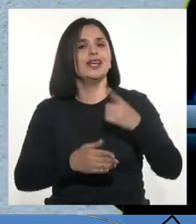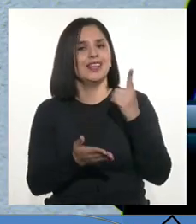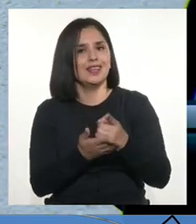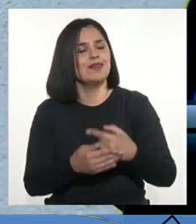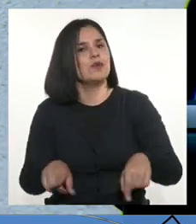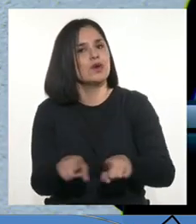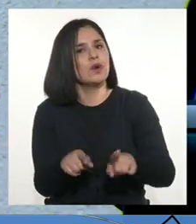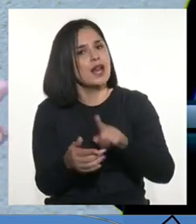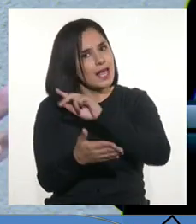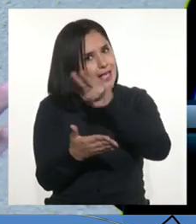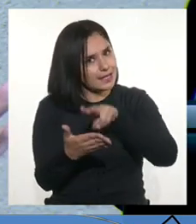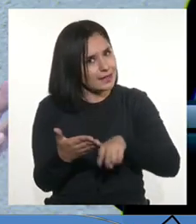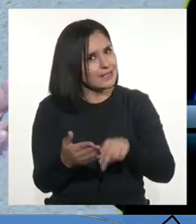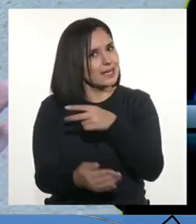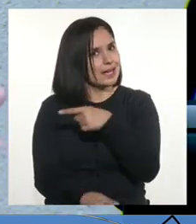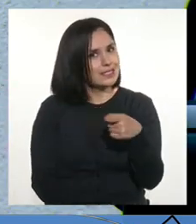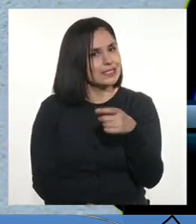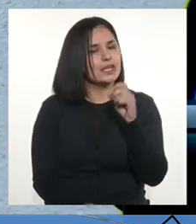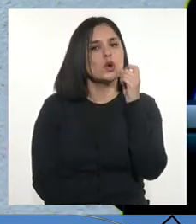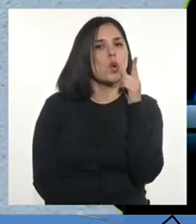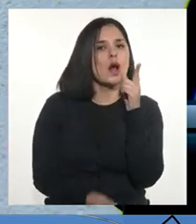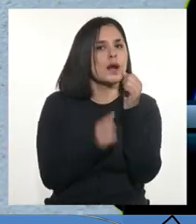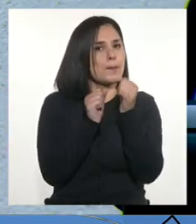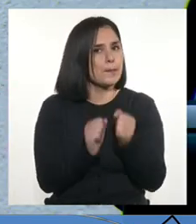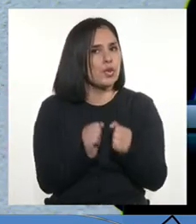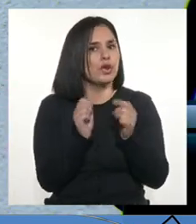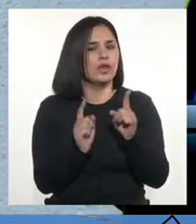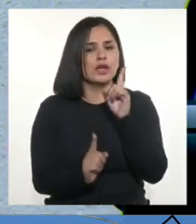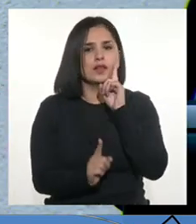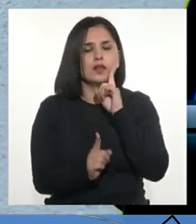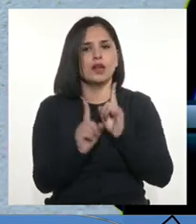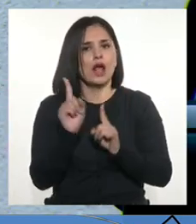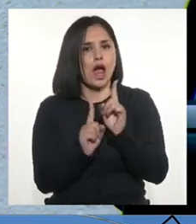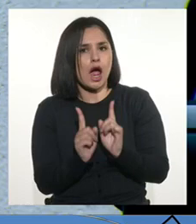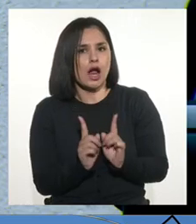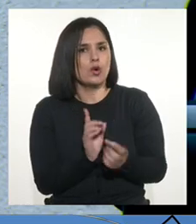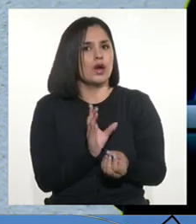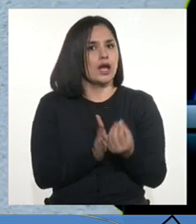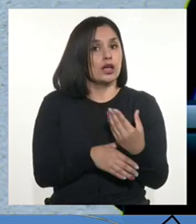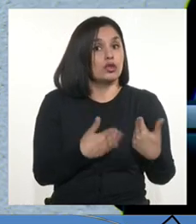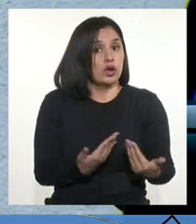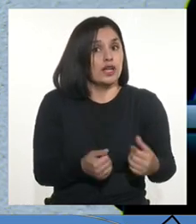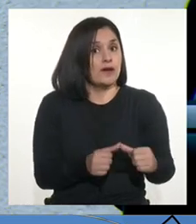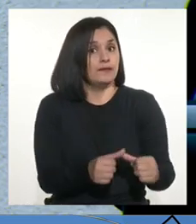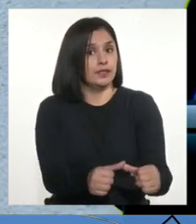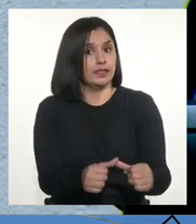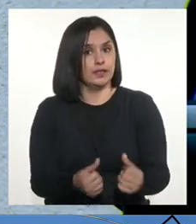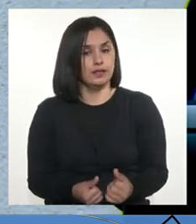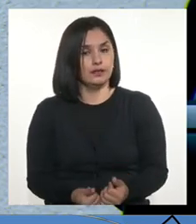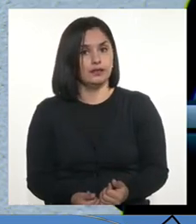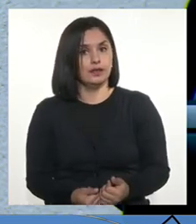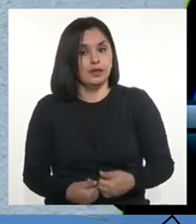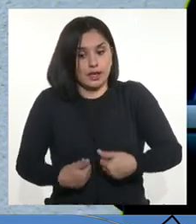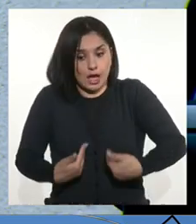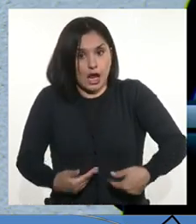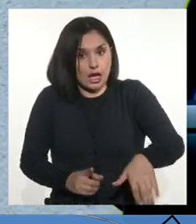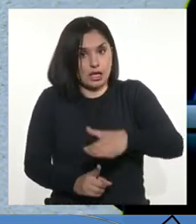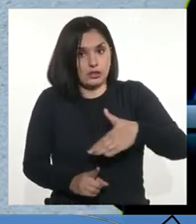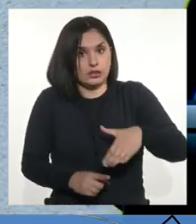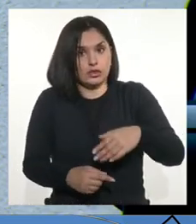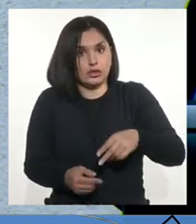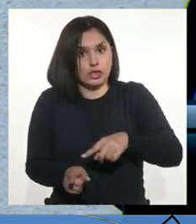las 100 y ver cuáles de ellas podrían tener algún tipo de actualidad y algún tipo de significado en el mundo actual